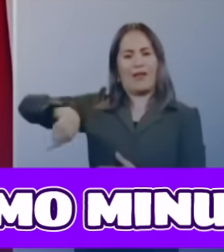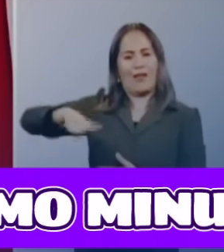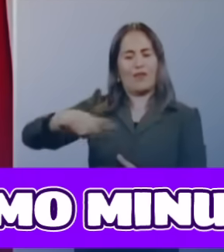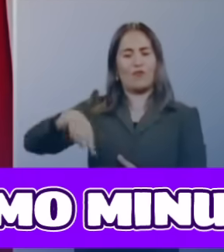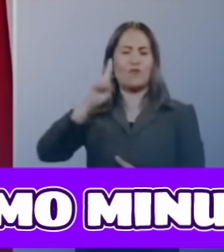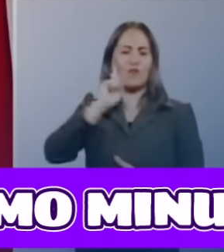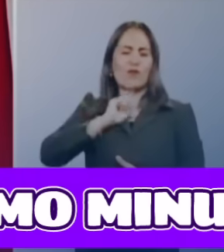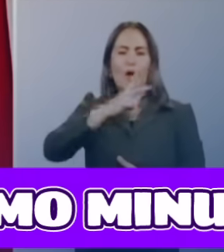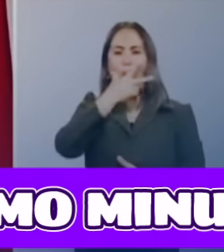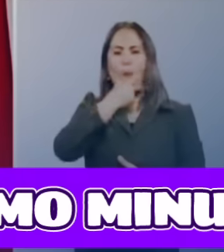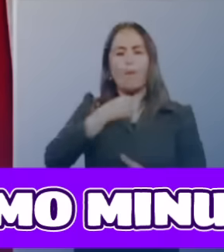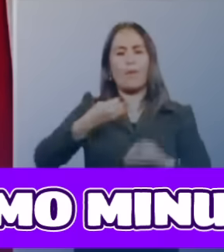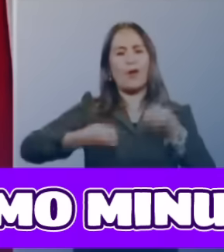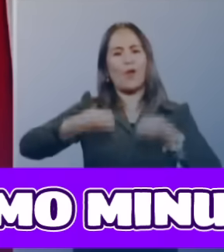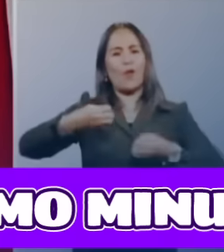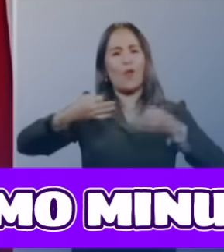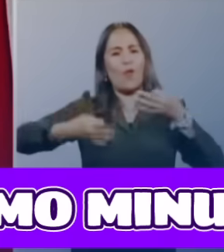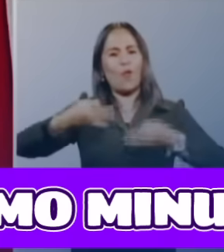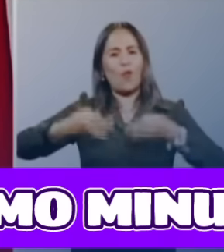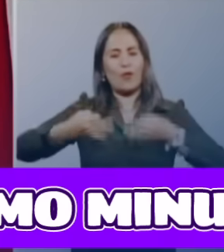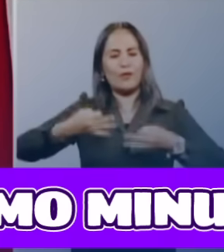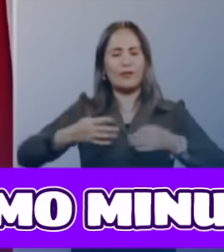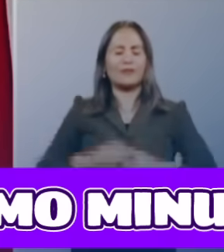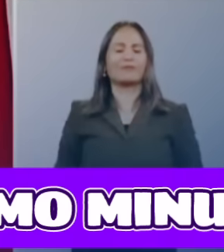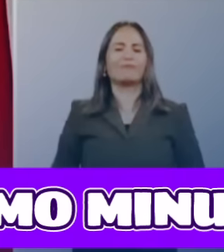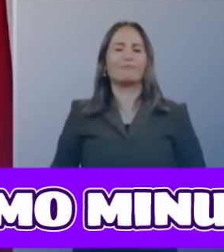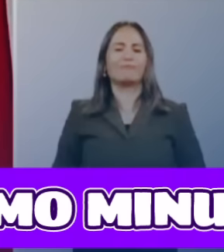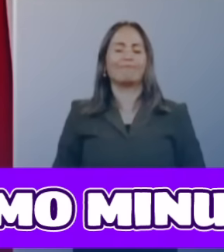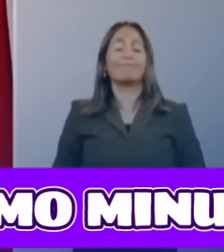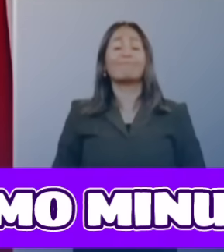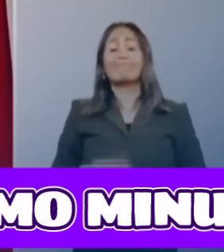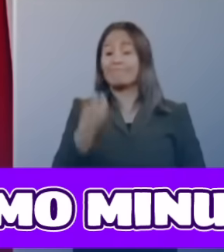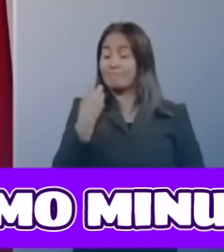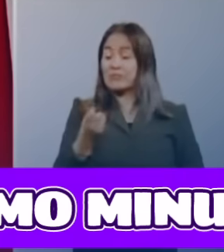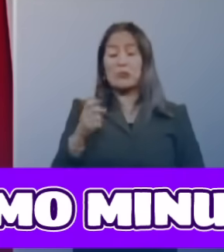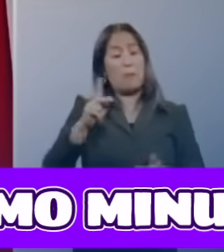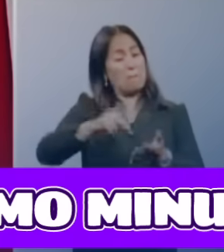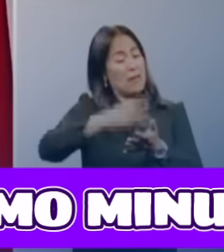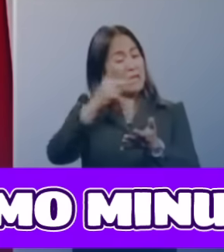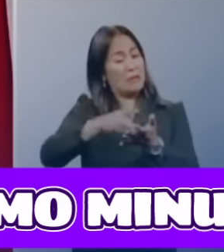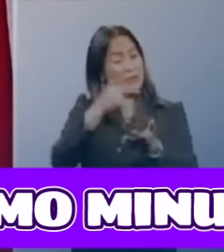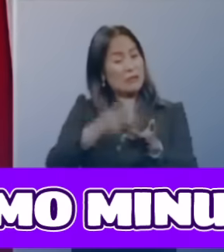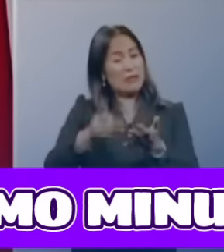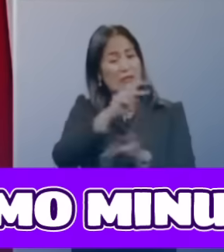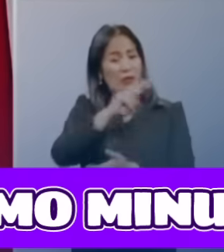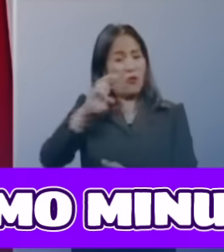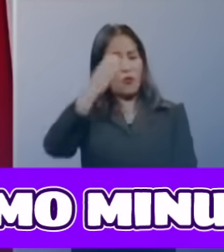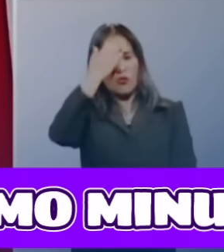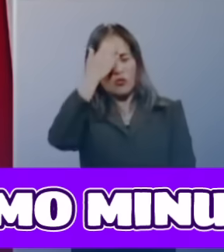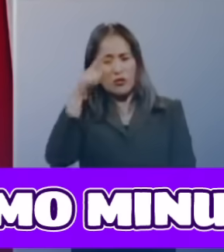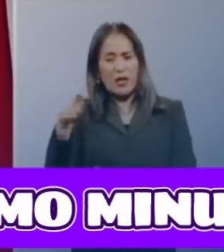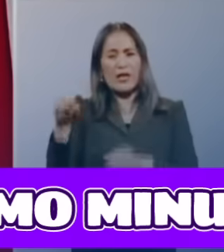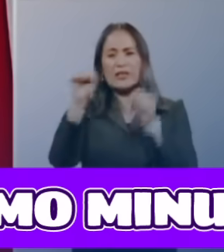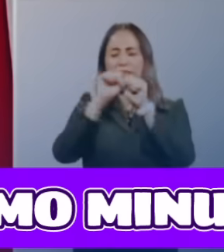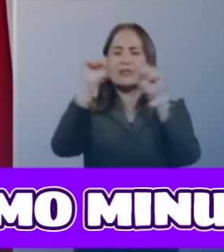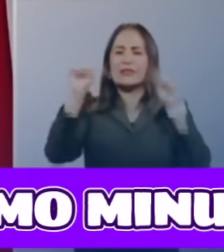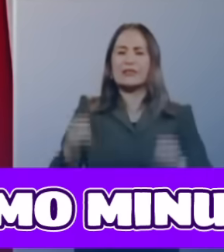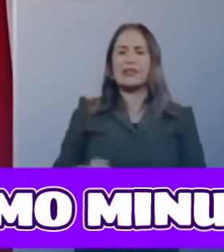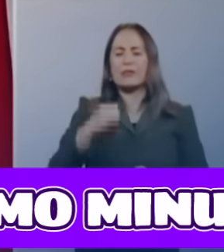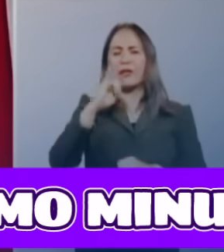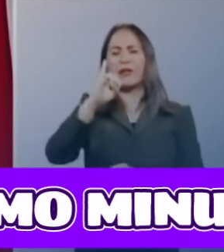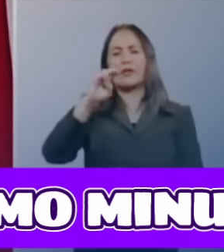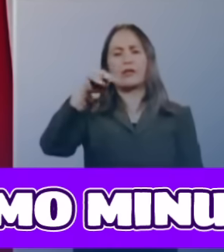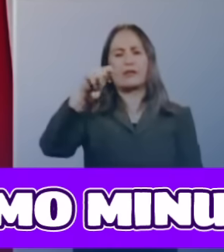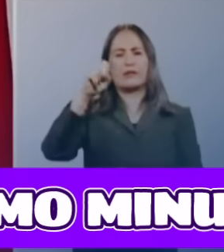jueces. Así ha sido reconocido en numerosas ocasiones por el Sistema Interamericano de